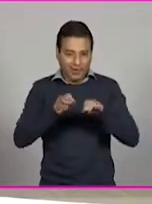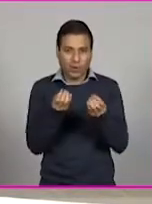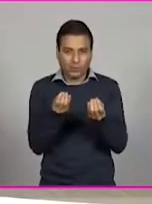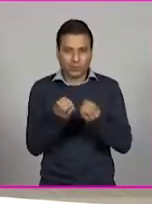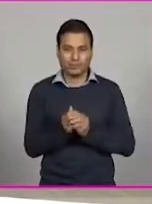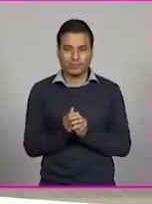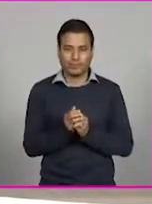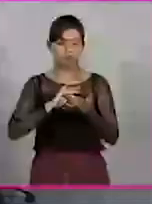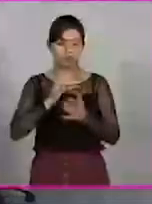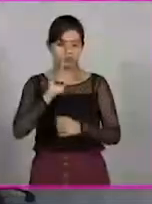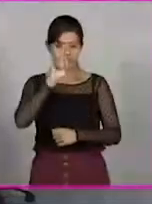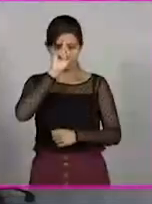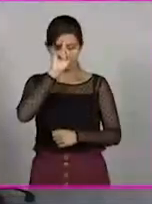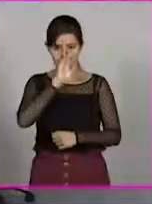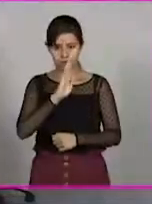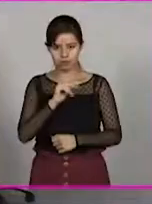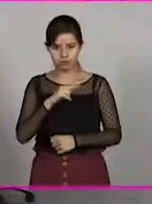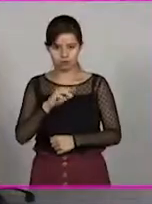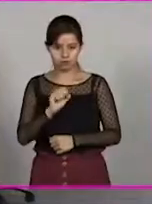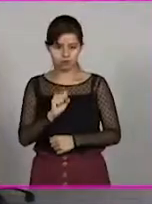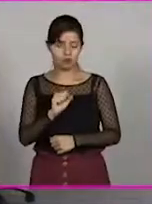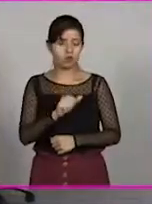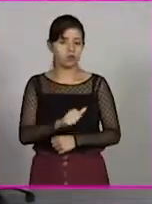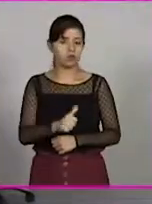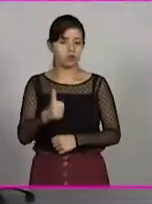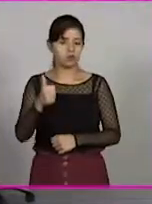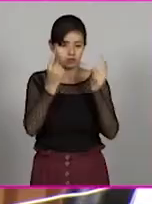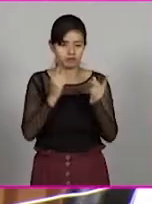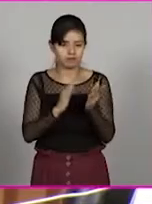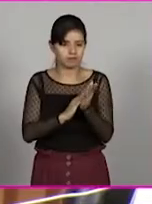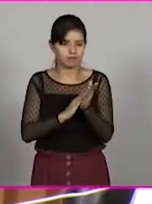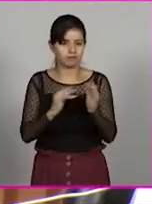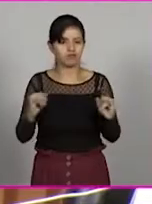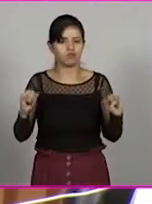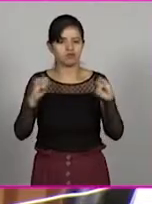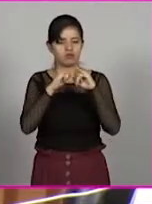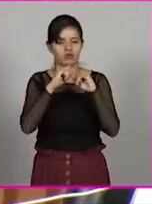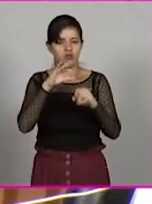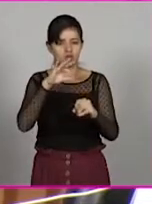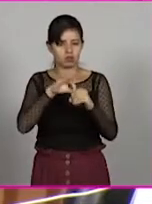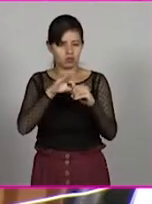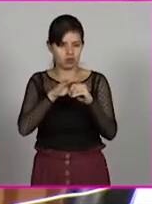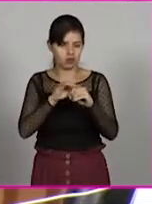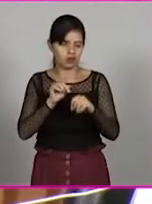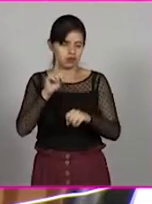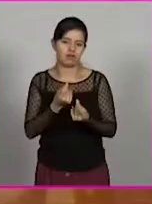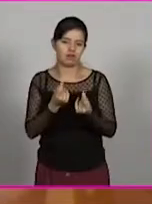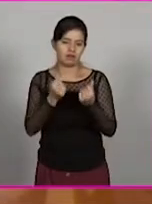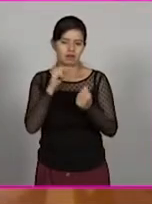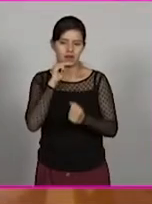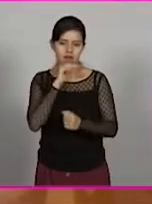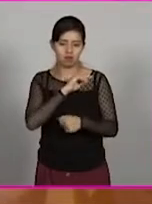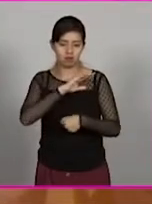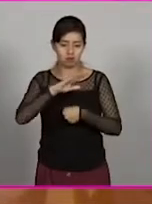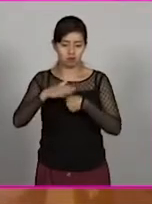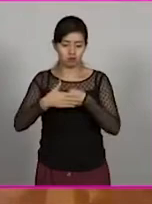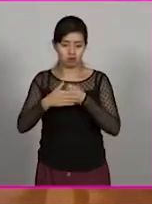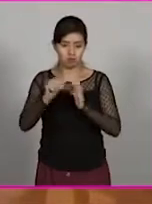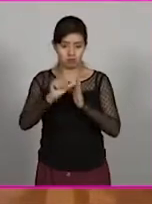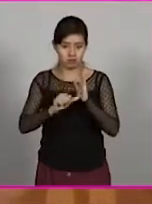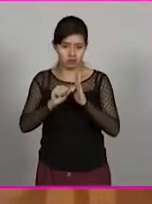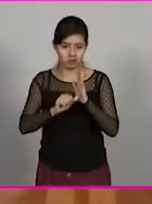mil 71 millones de pesos de su gasto para 2020 que hizo la cámara de diputados en sesión extraordinaria